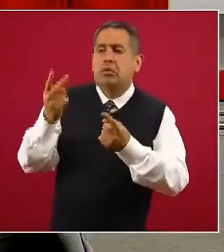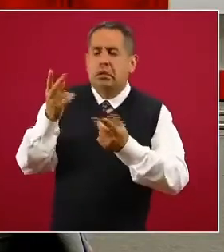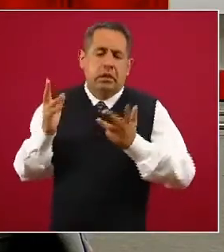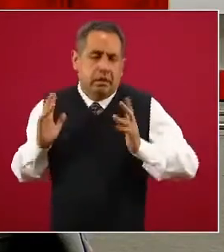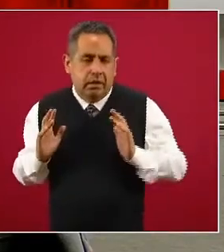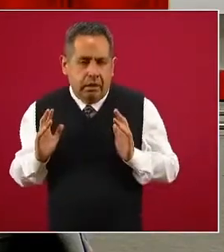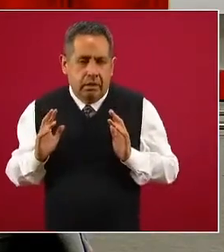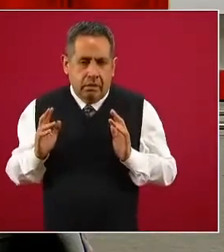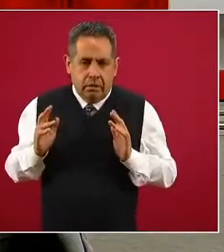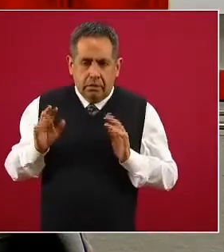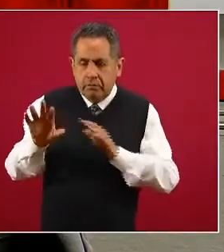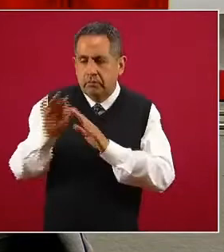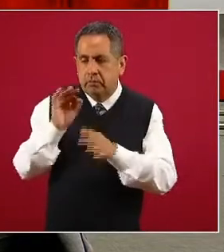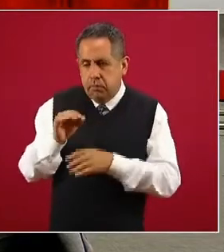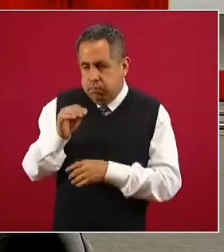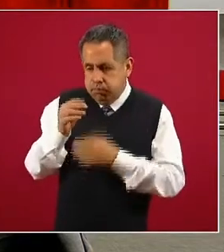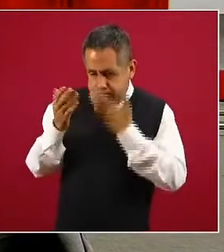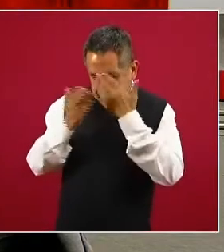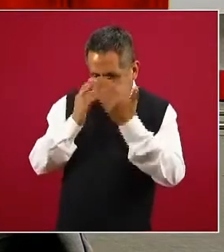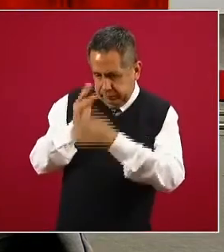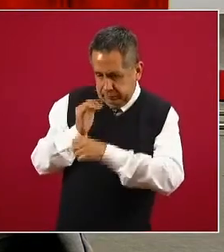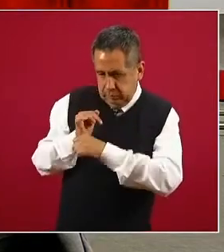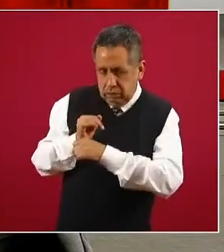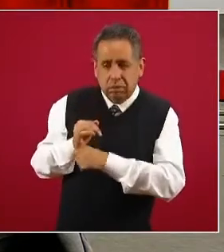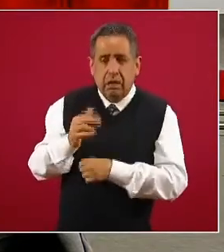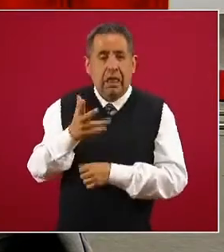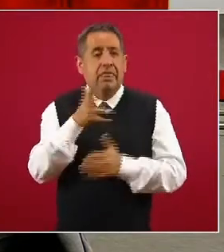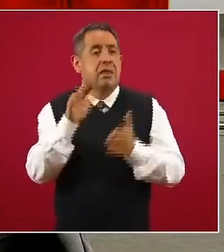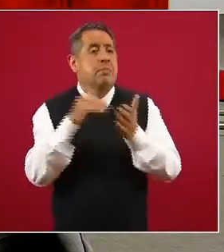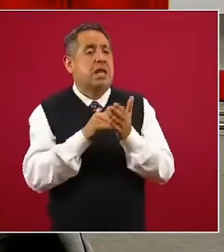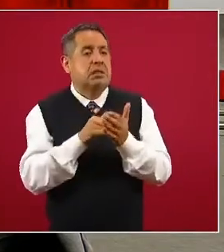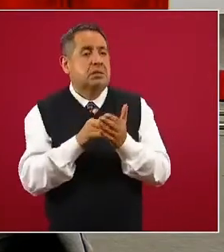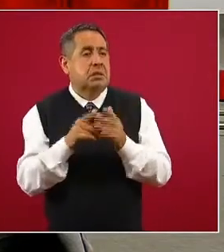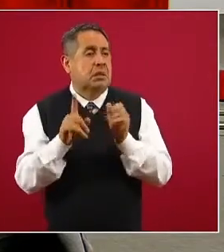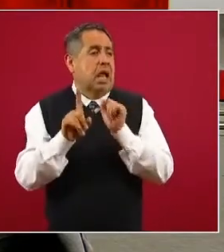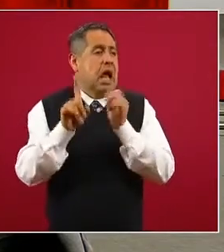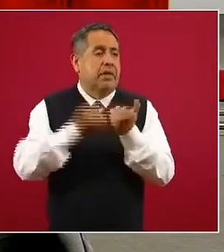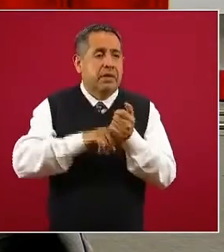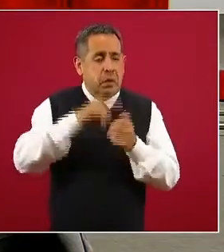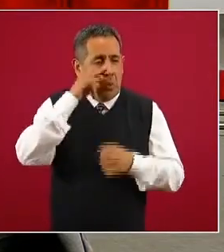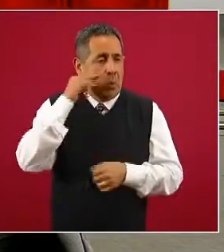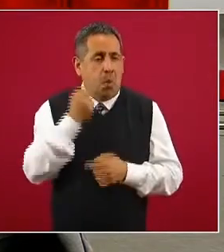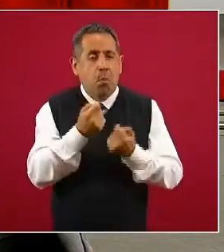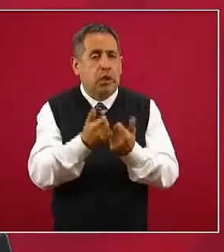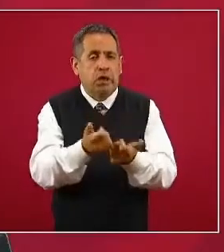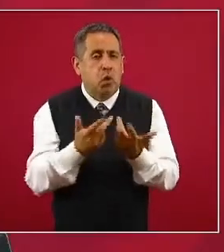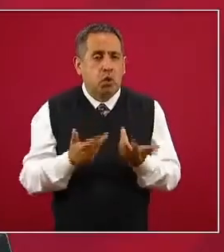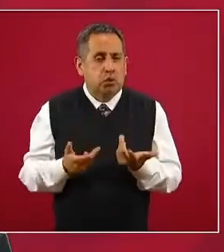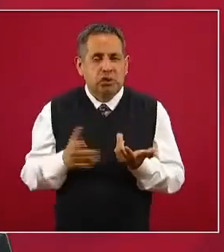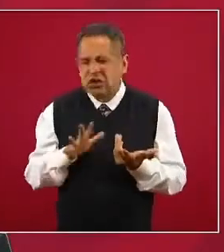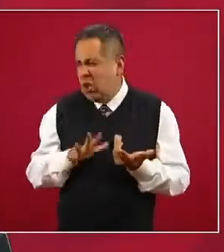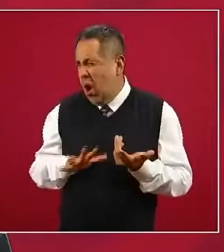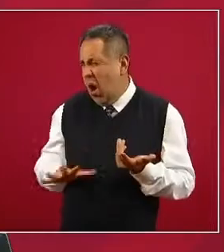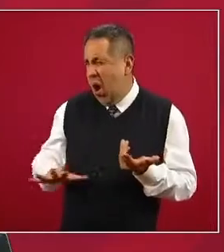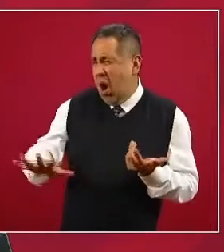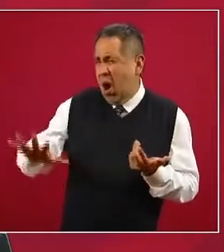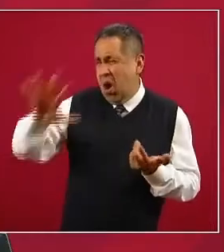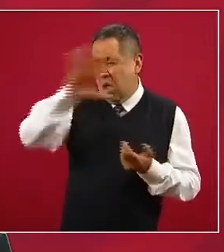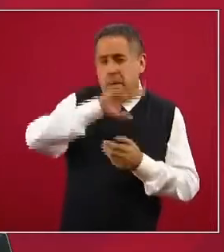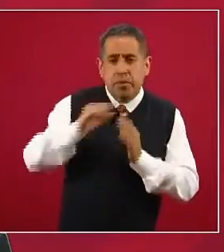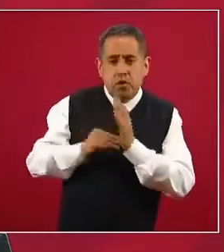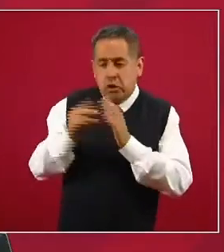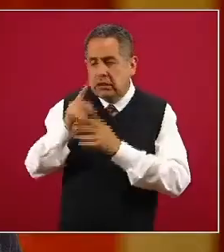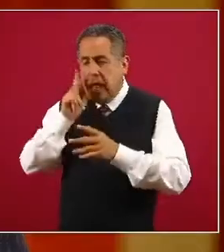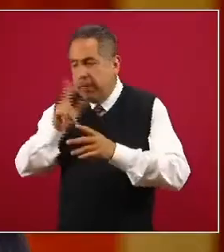eventos. Y si se estudiaran decenas de miles, son demasiado pocos como para alcanzar a detectar al menos un